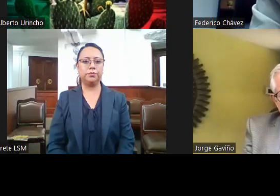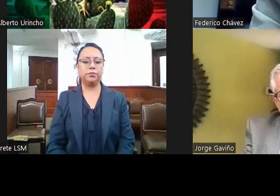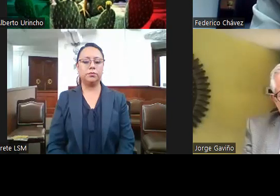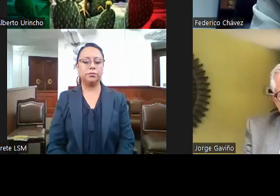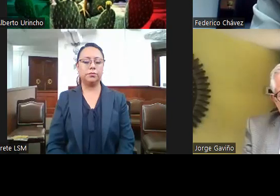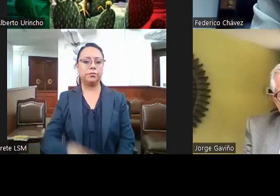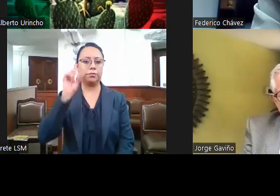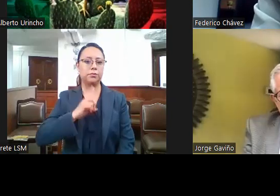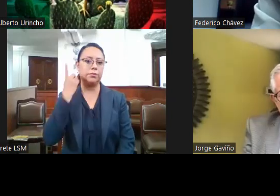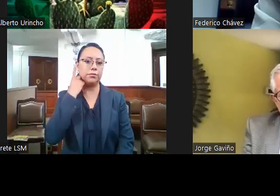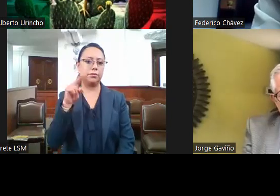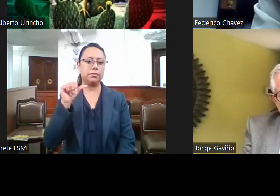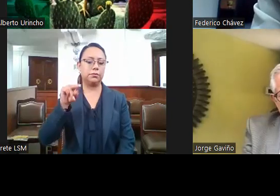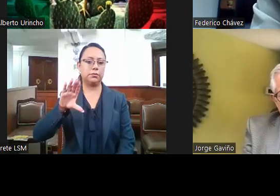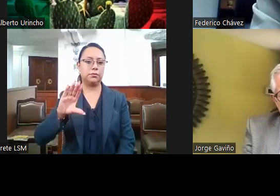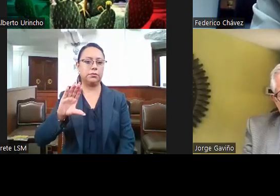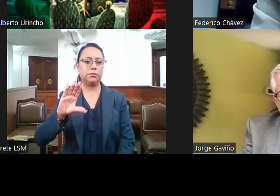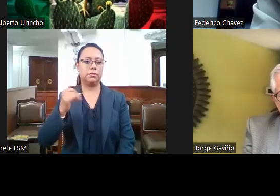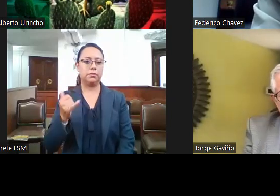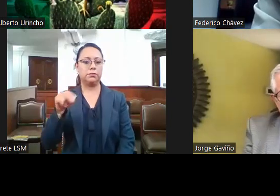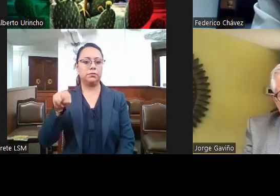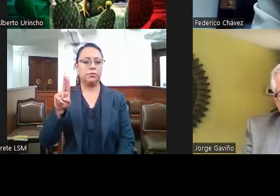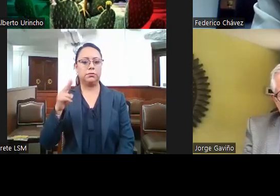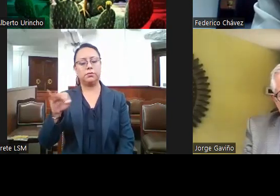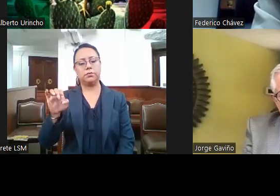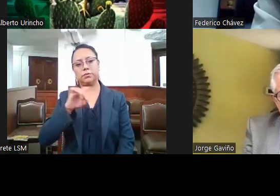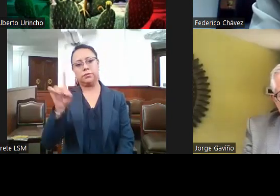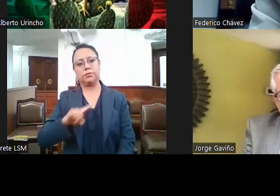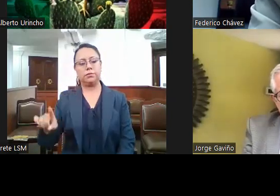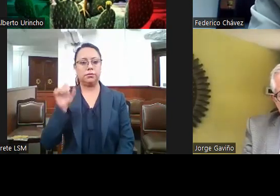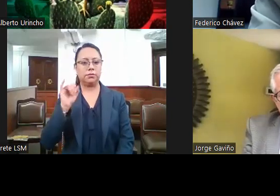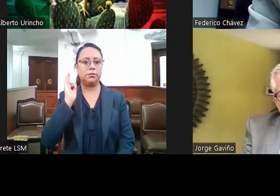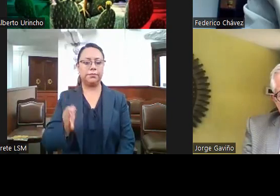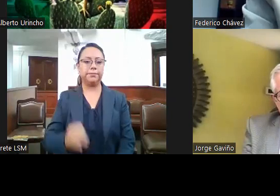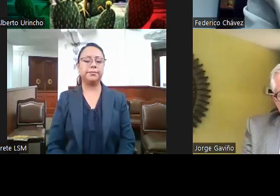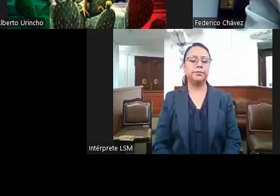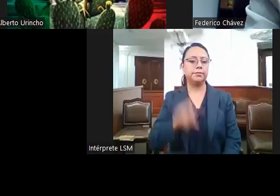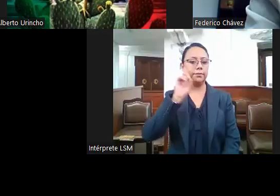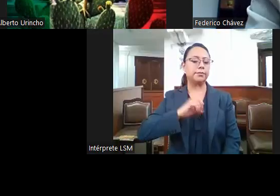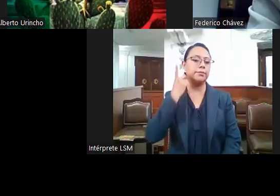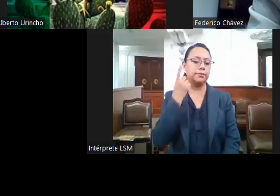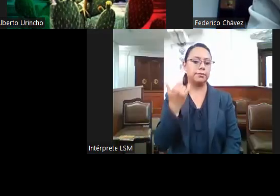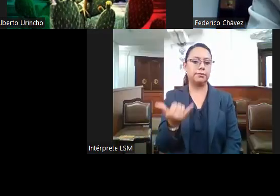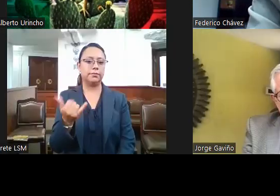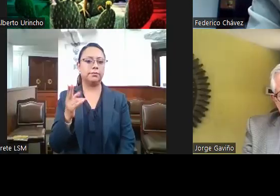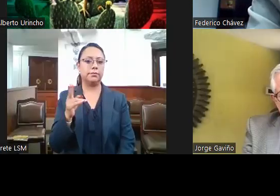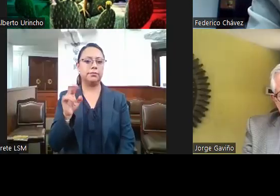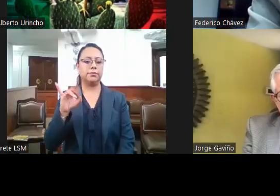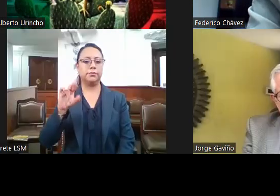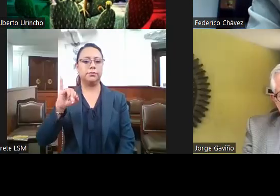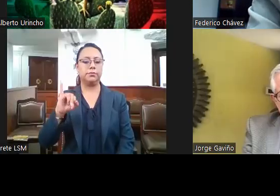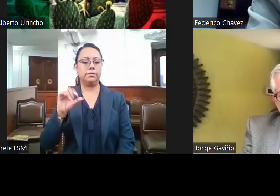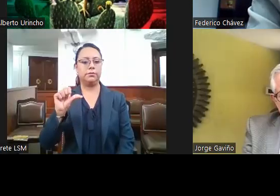Diputada Nancy Marlene Núñez Reséndiz. Nancy Núñez, a favor. Diputada Yuriri Ayala Zúñiga.